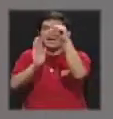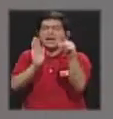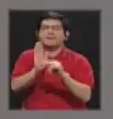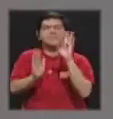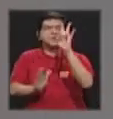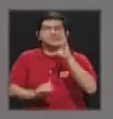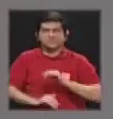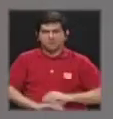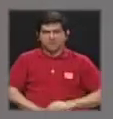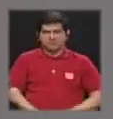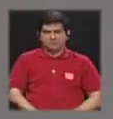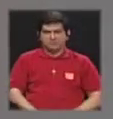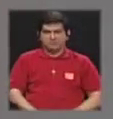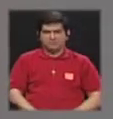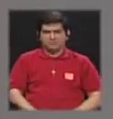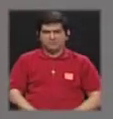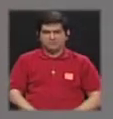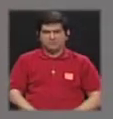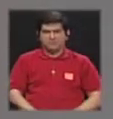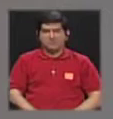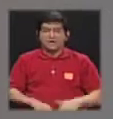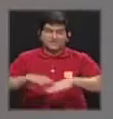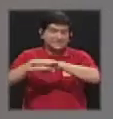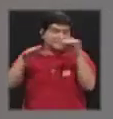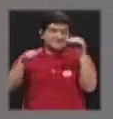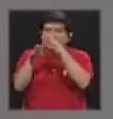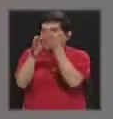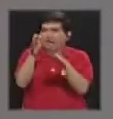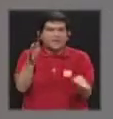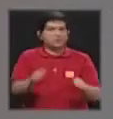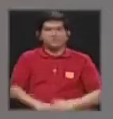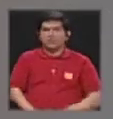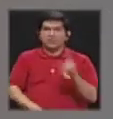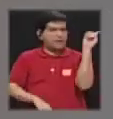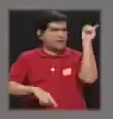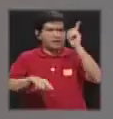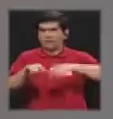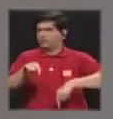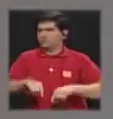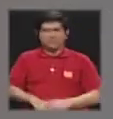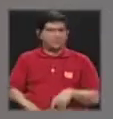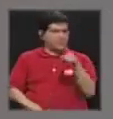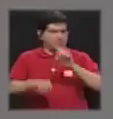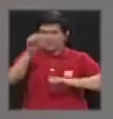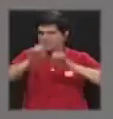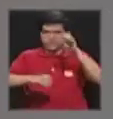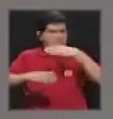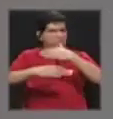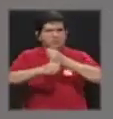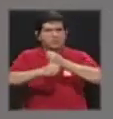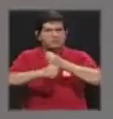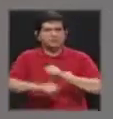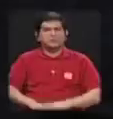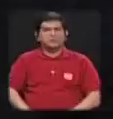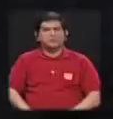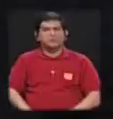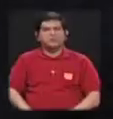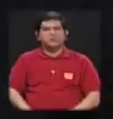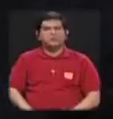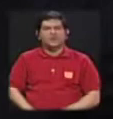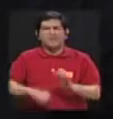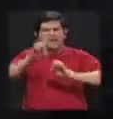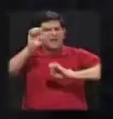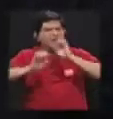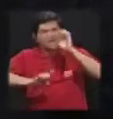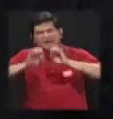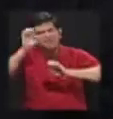7, sacamos a la Contraloría de esto y no puede hacer sus evaluaciones. El tema... ¿Y qué evaluaciones